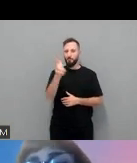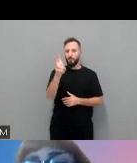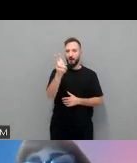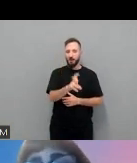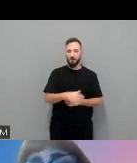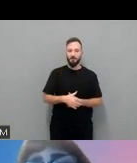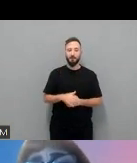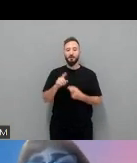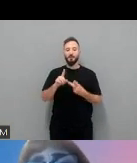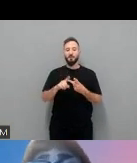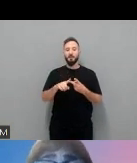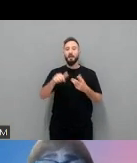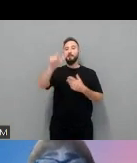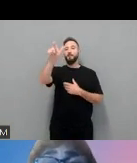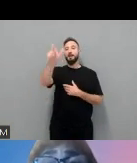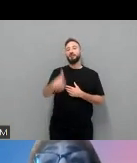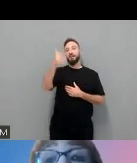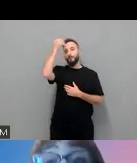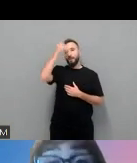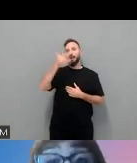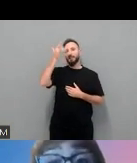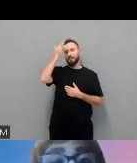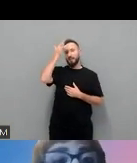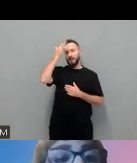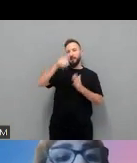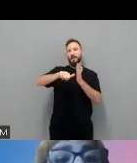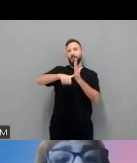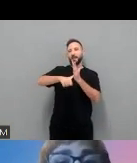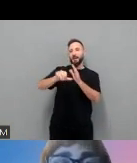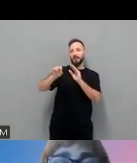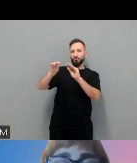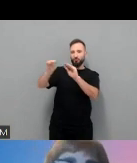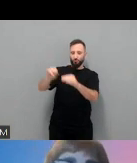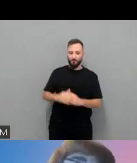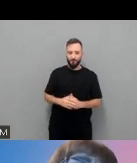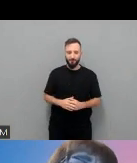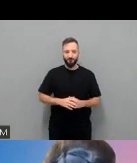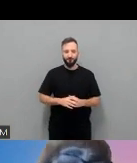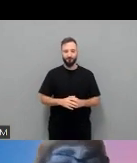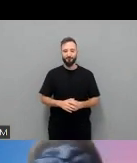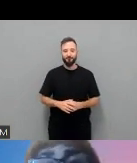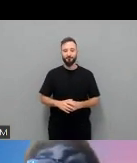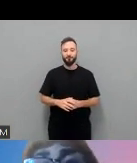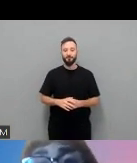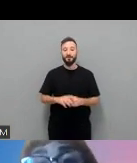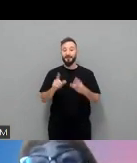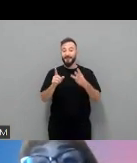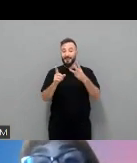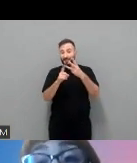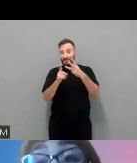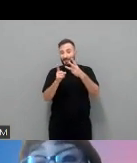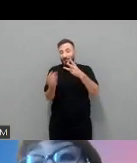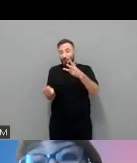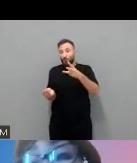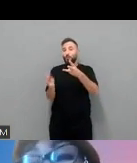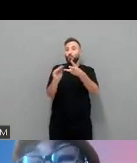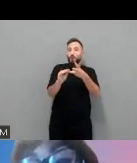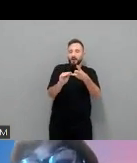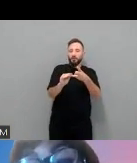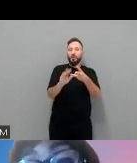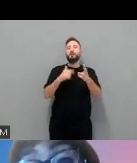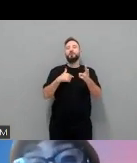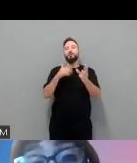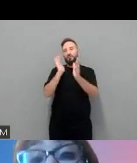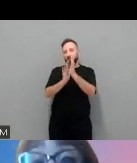El DNI de la propia persona con parálisis cerebral u otra discapacidad. Esto lo he puesto, pero os explico